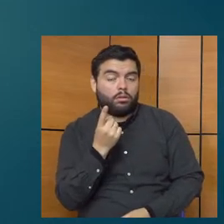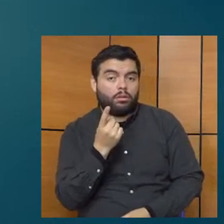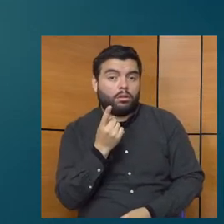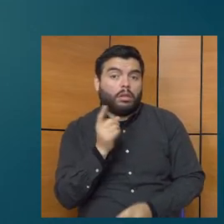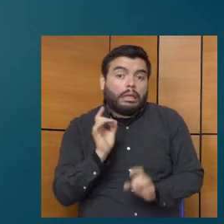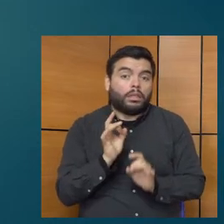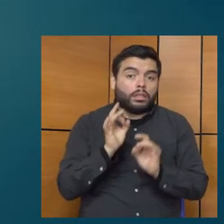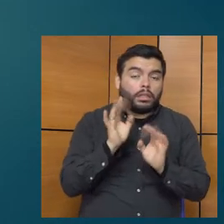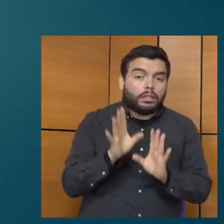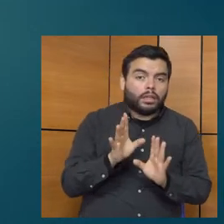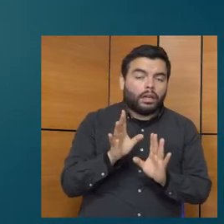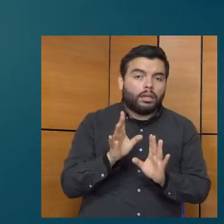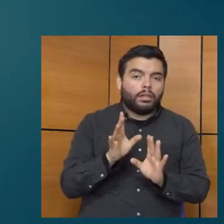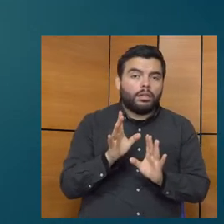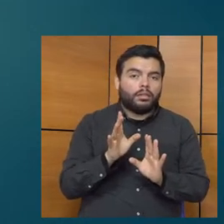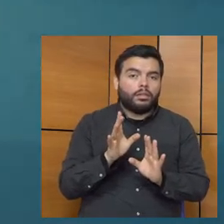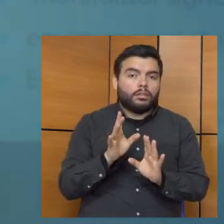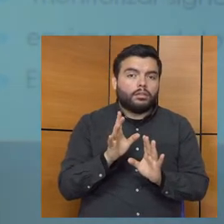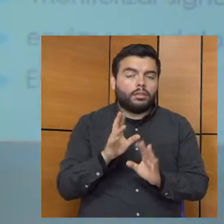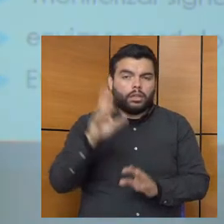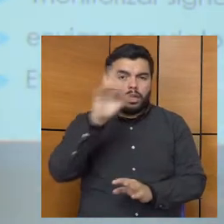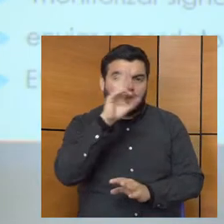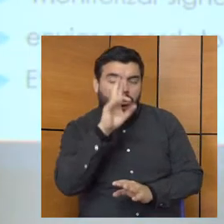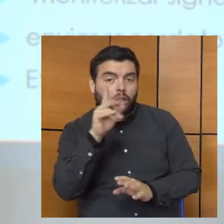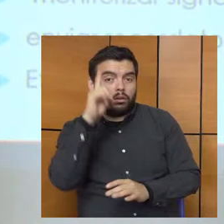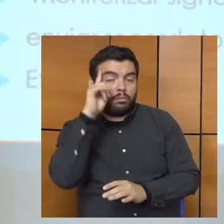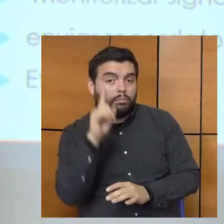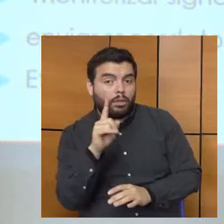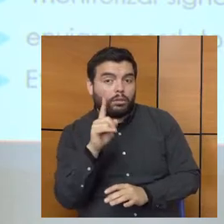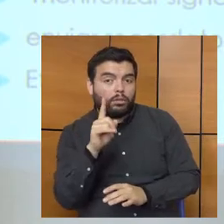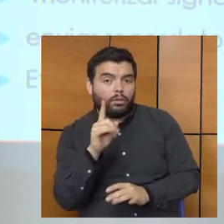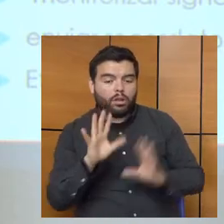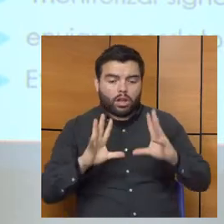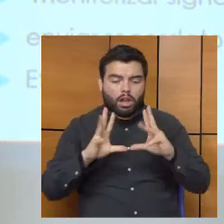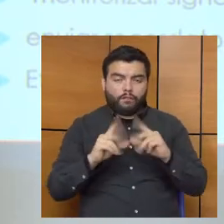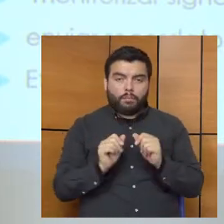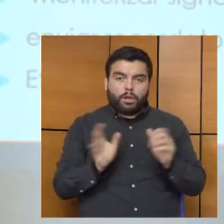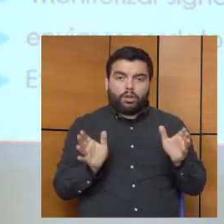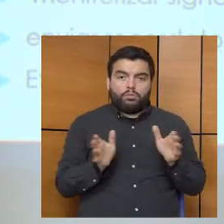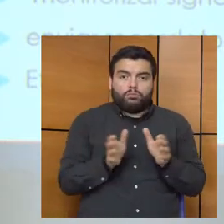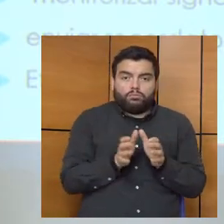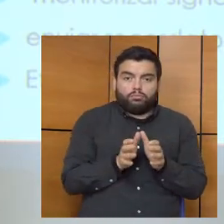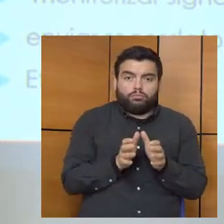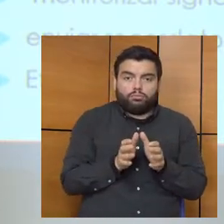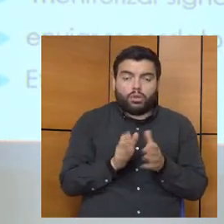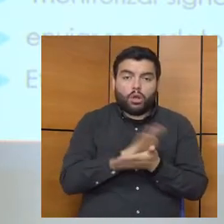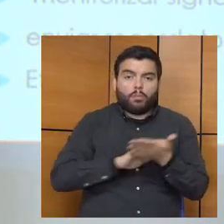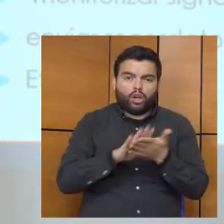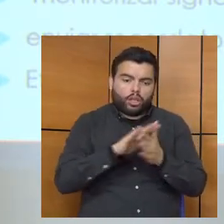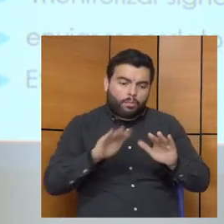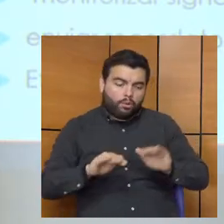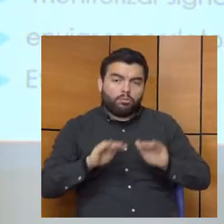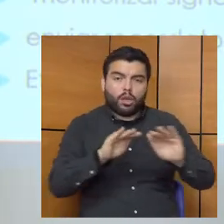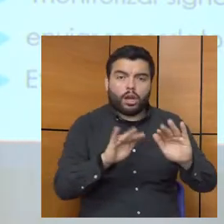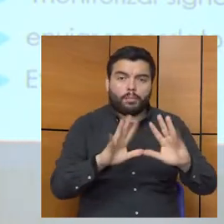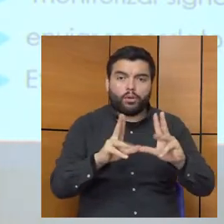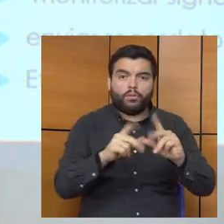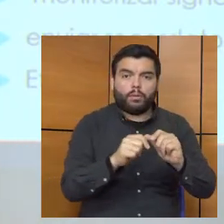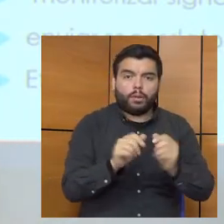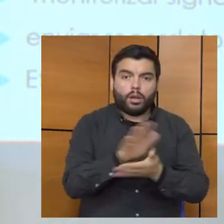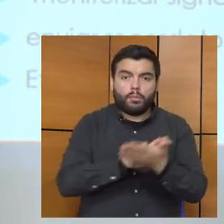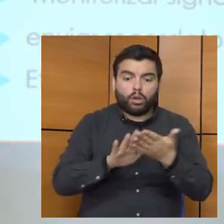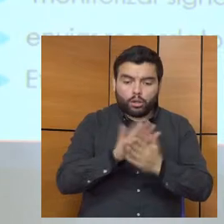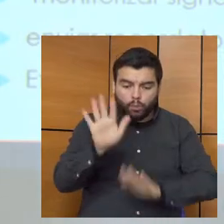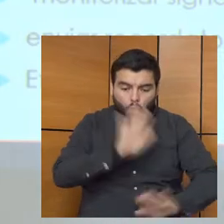anecdótico, pero también implica que las familias son más pequeñas, que el apoyo familiar donde se ha basado siempre el cuidado de